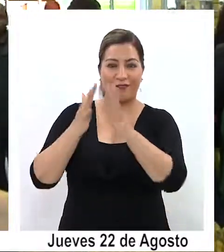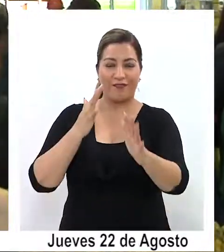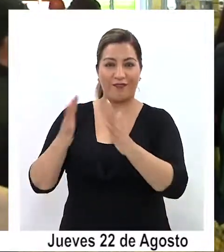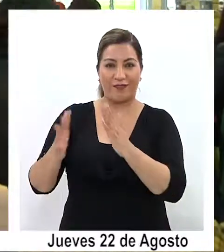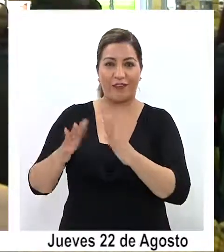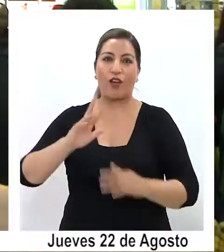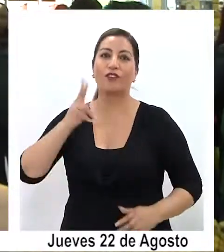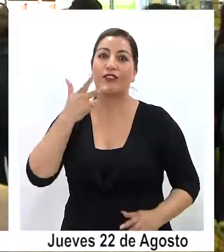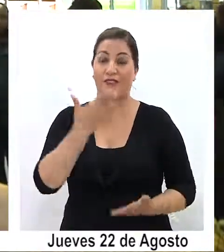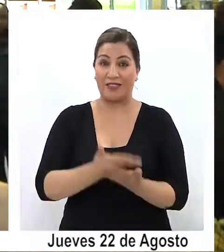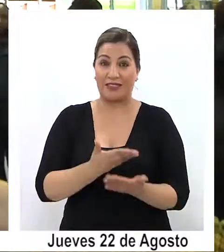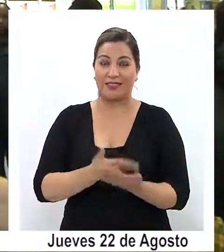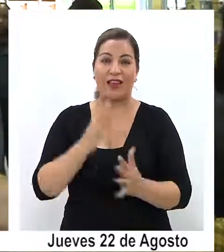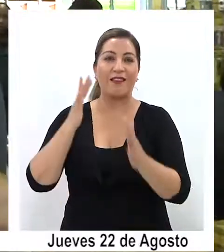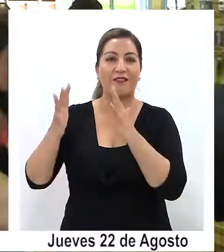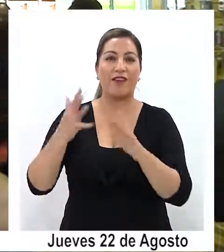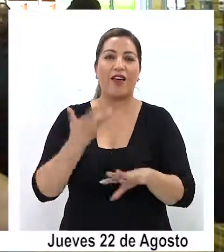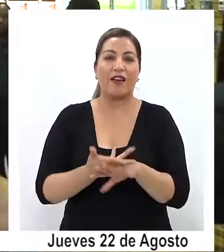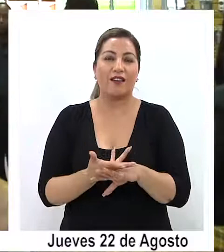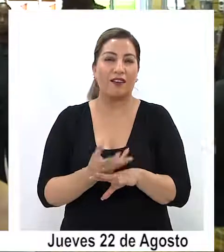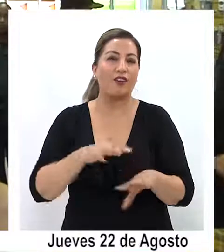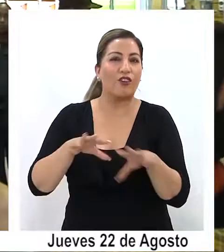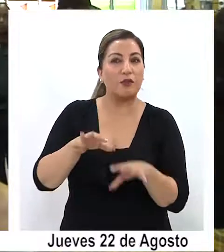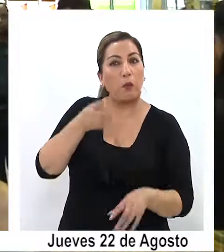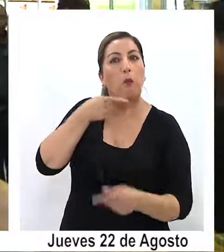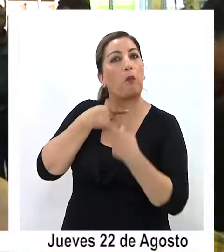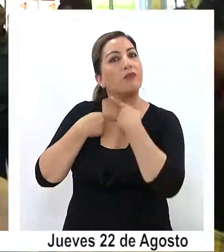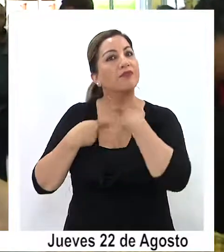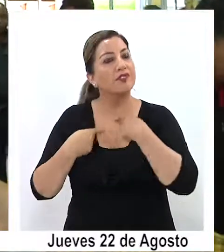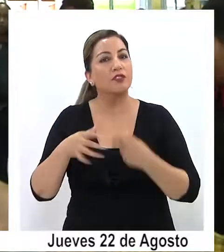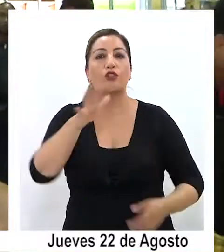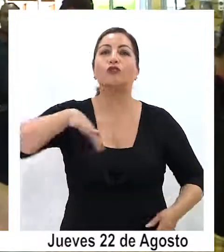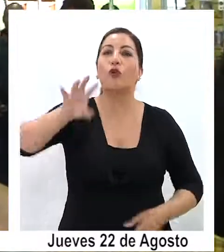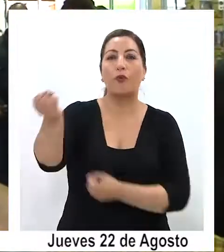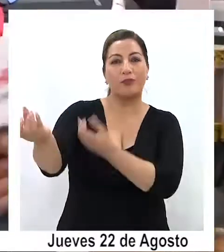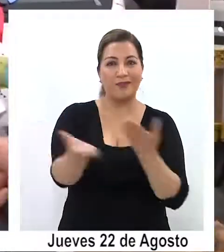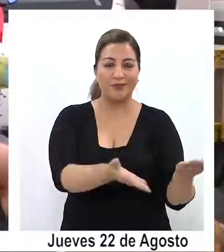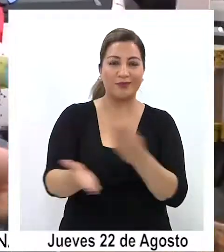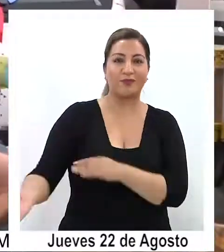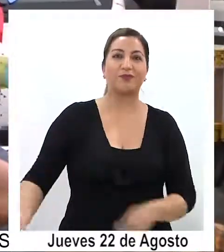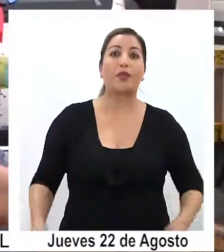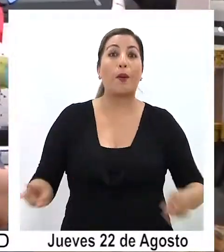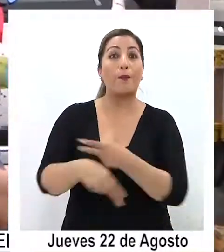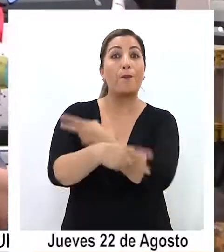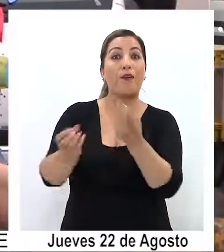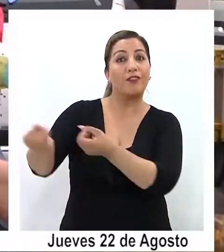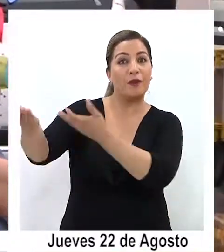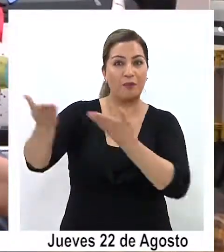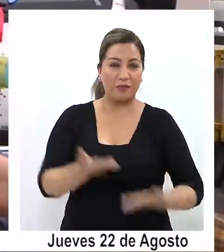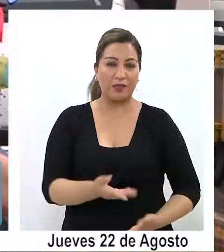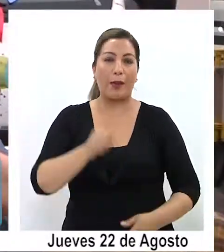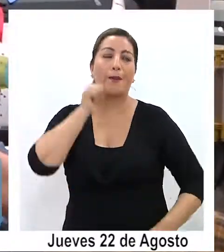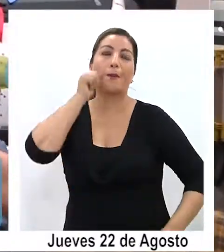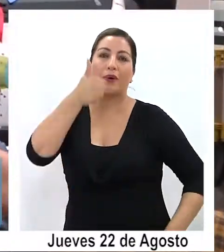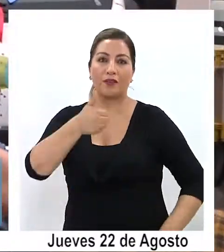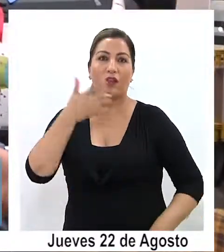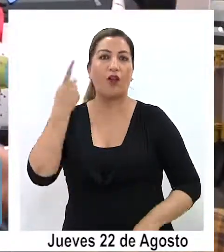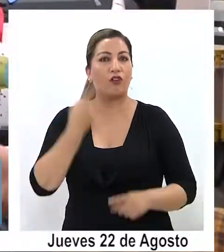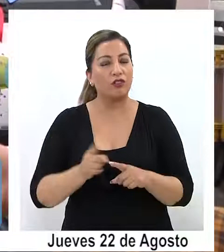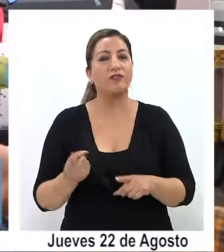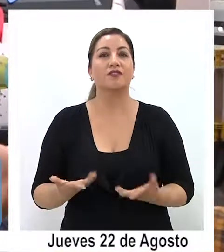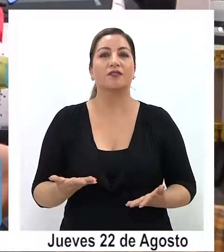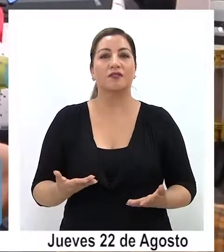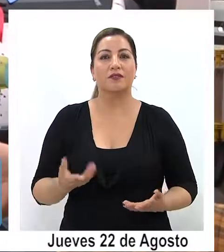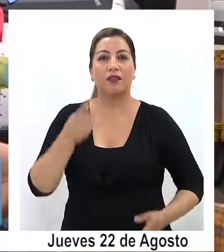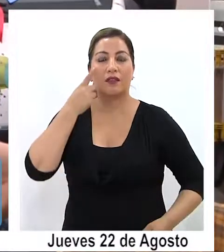ferretera o la octava feria ferretera. Hay expositores que son bien interesantes, así que están todos invitados. Invitamos al público a que vengan, mañana tenemos otro día